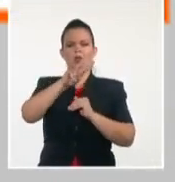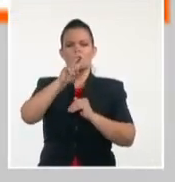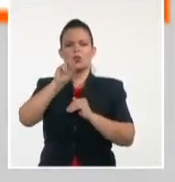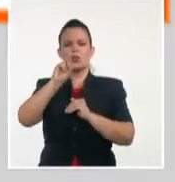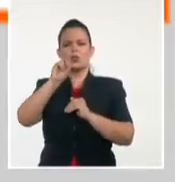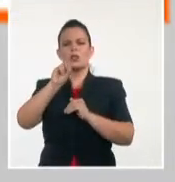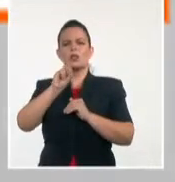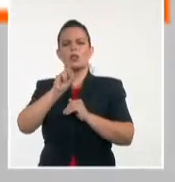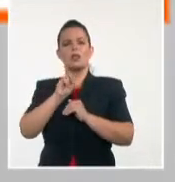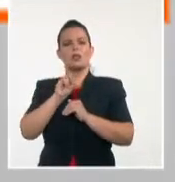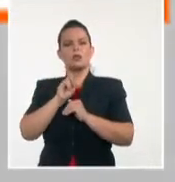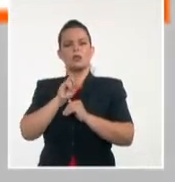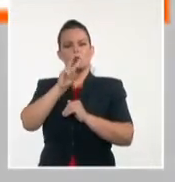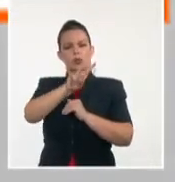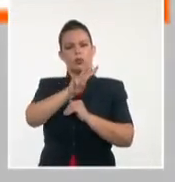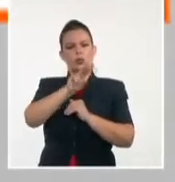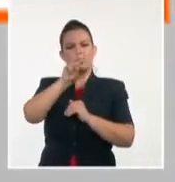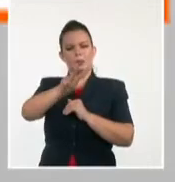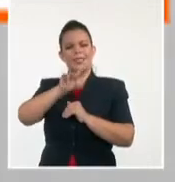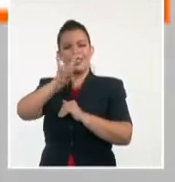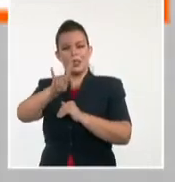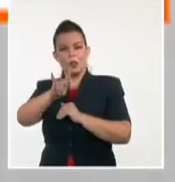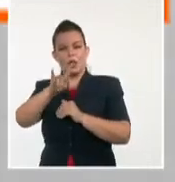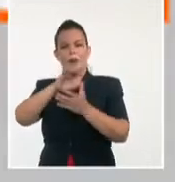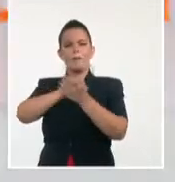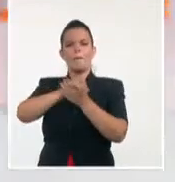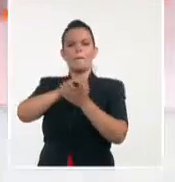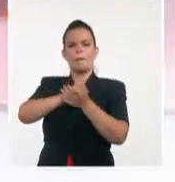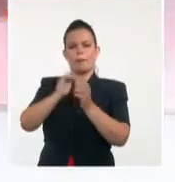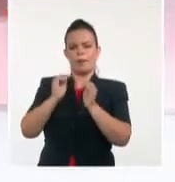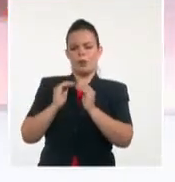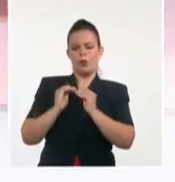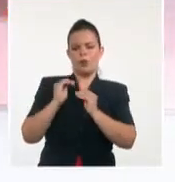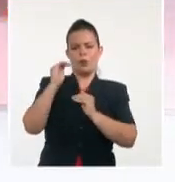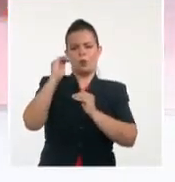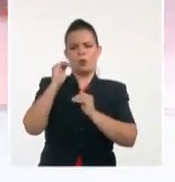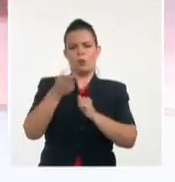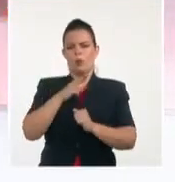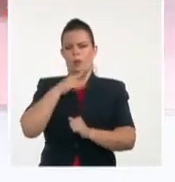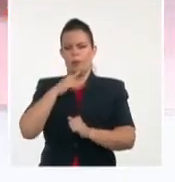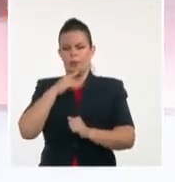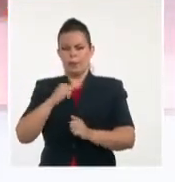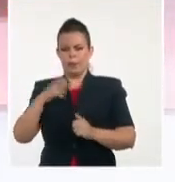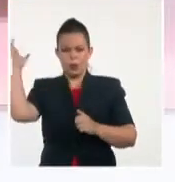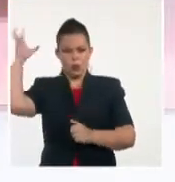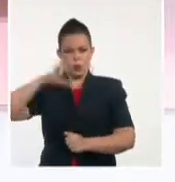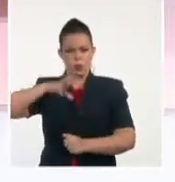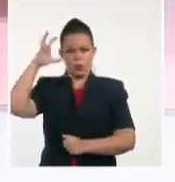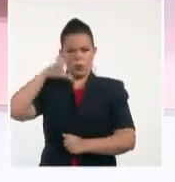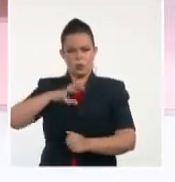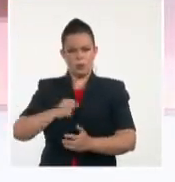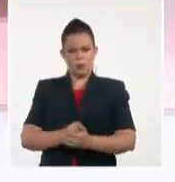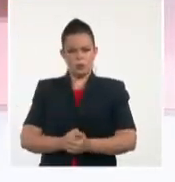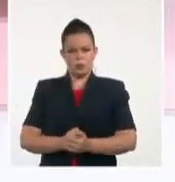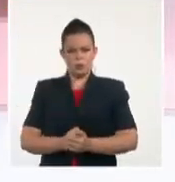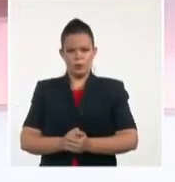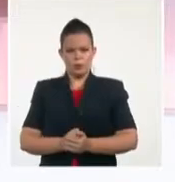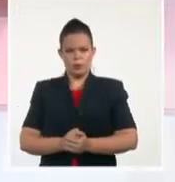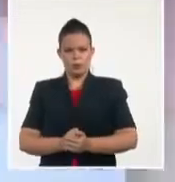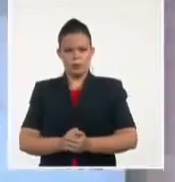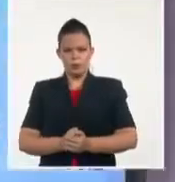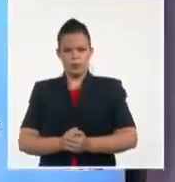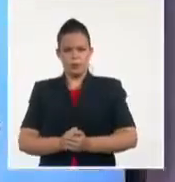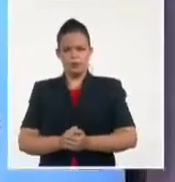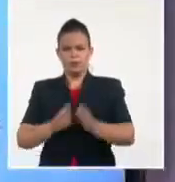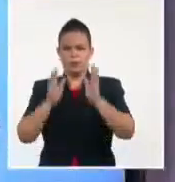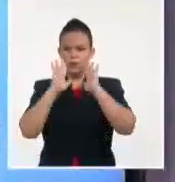229 milímetros de lluvia. Casi todos en la provincia de Matanzas, la provincia